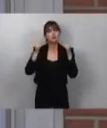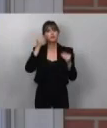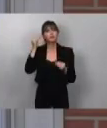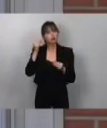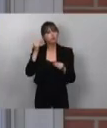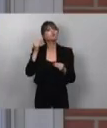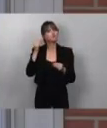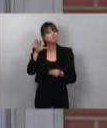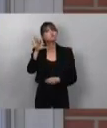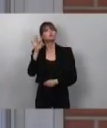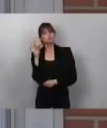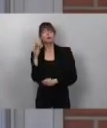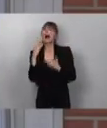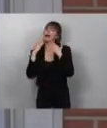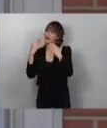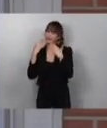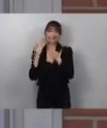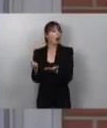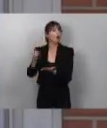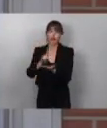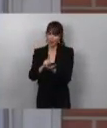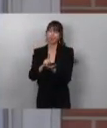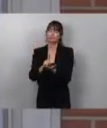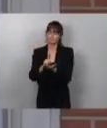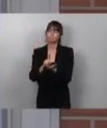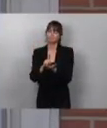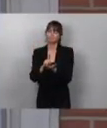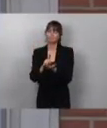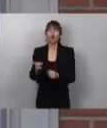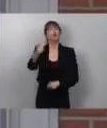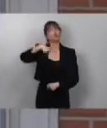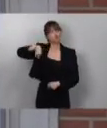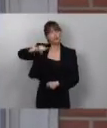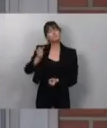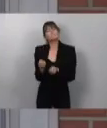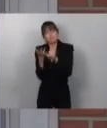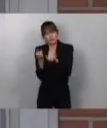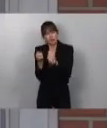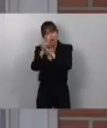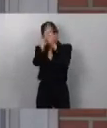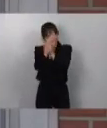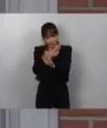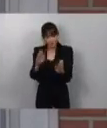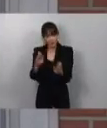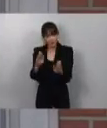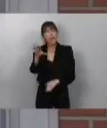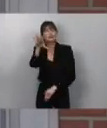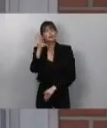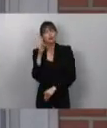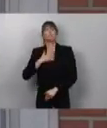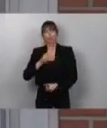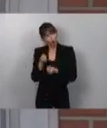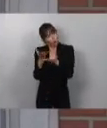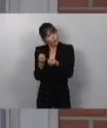realmente eh consolidar una mayoría que sea capaz por lo menos de aprobar unos presupuestos y en el en las elecciones catalanas y luego europeas puede tener algún